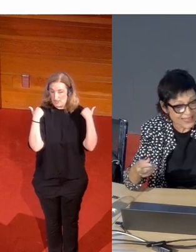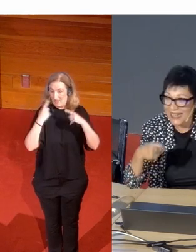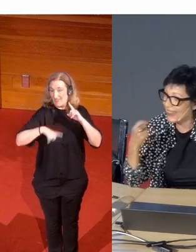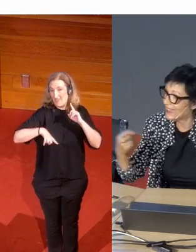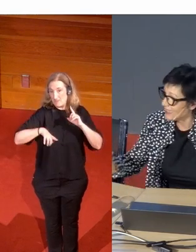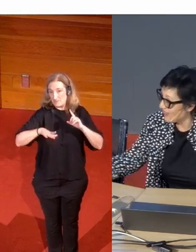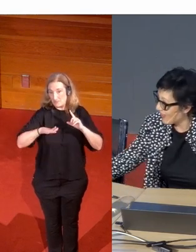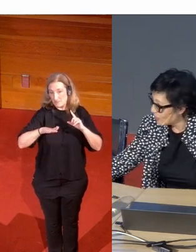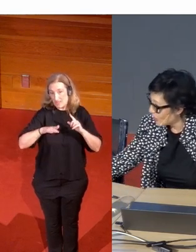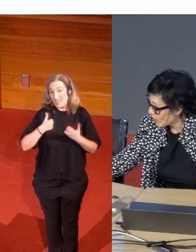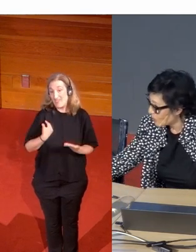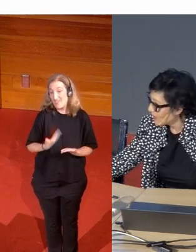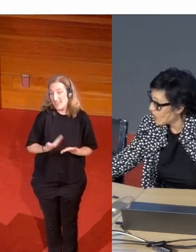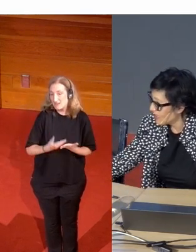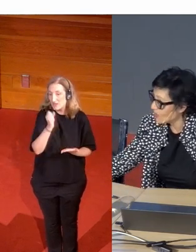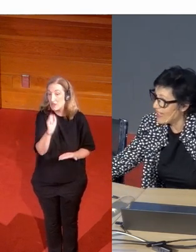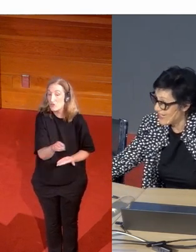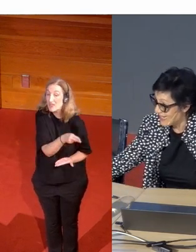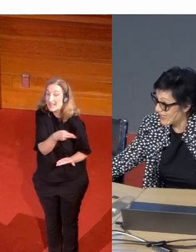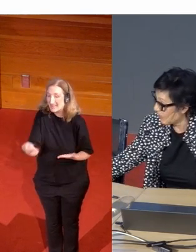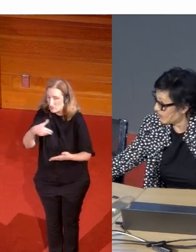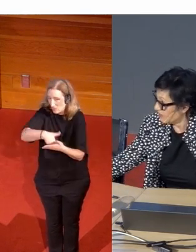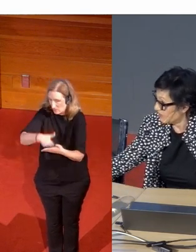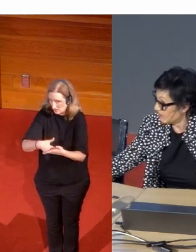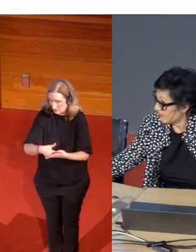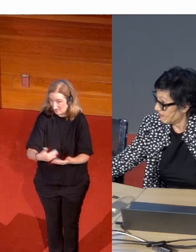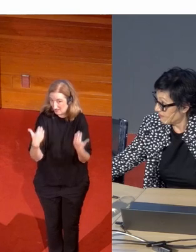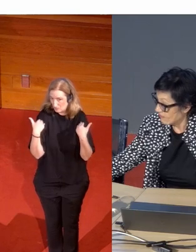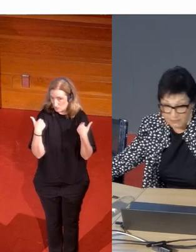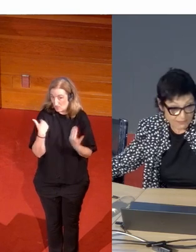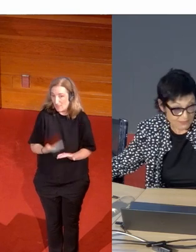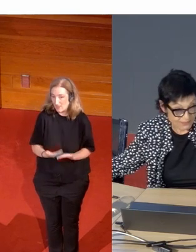depende la certificación de los resultados electorales en ese